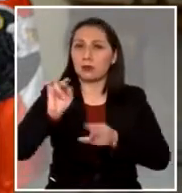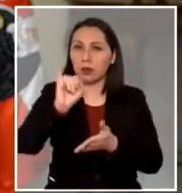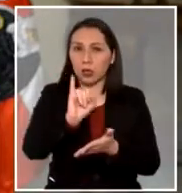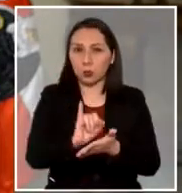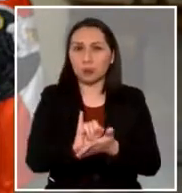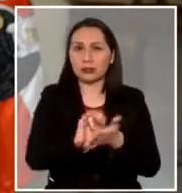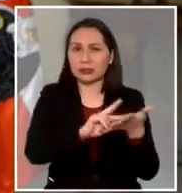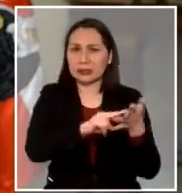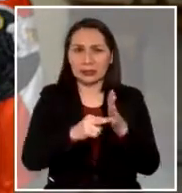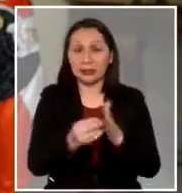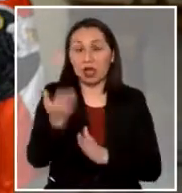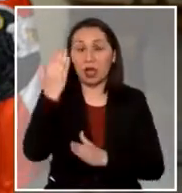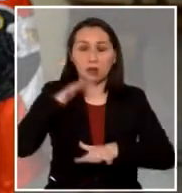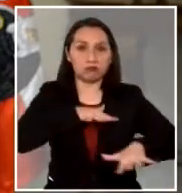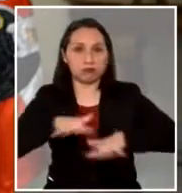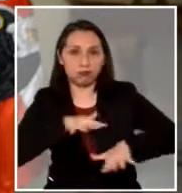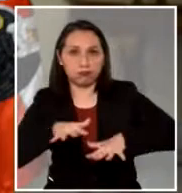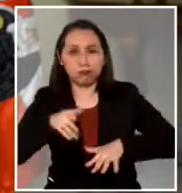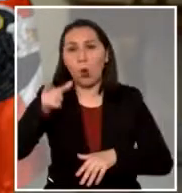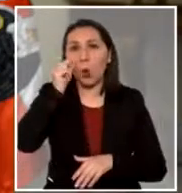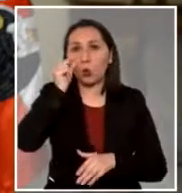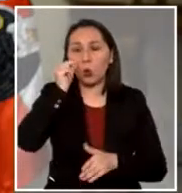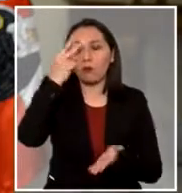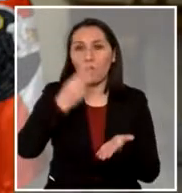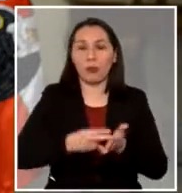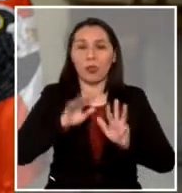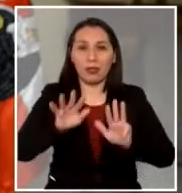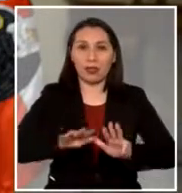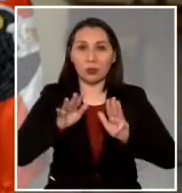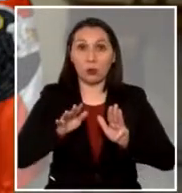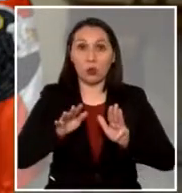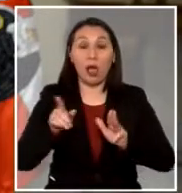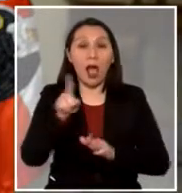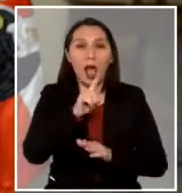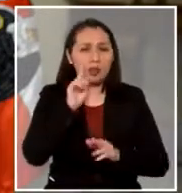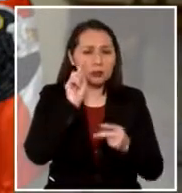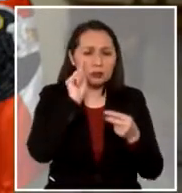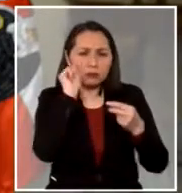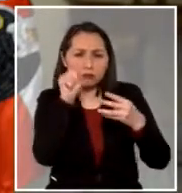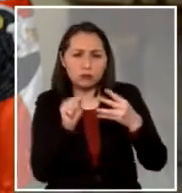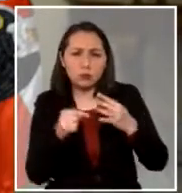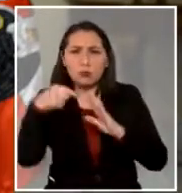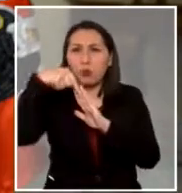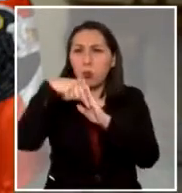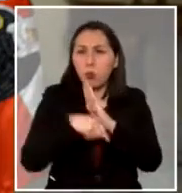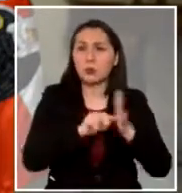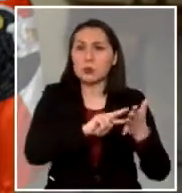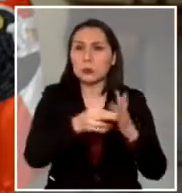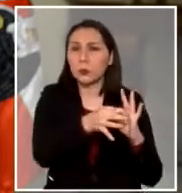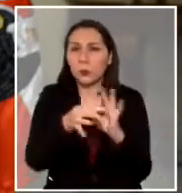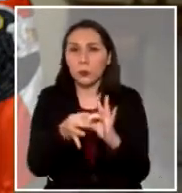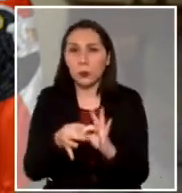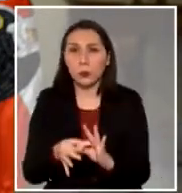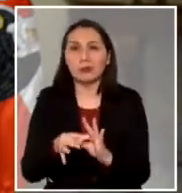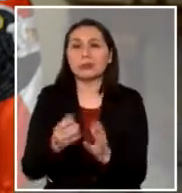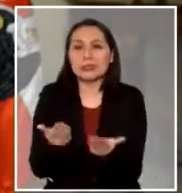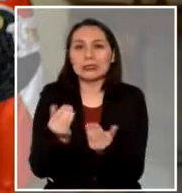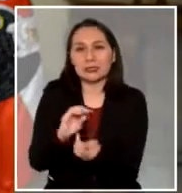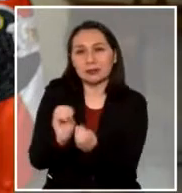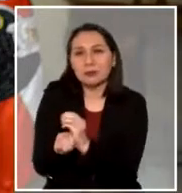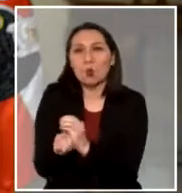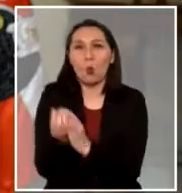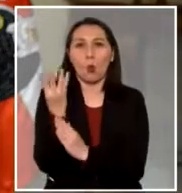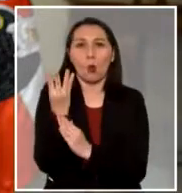a la crisis que se manifestó a partir de octubre del 2019 y así abordar sus causas profundas y la necesidad de actualizar y